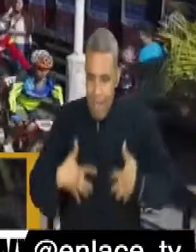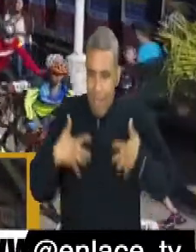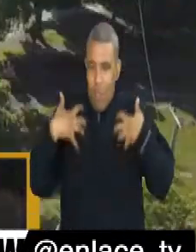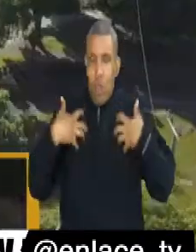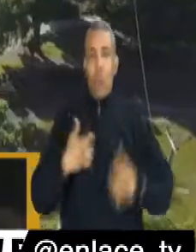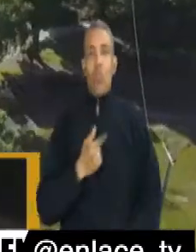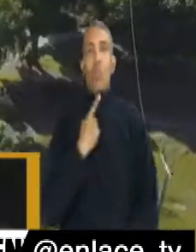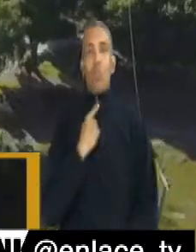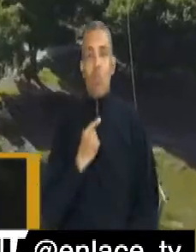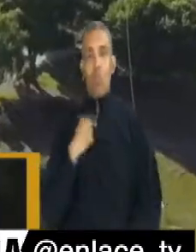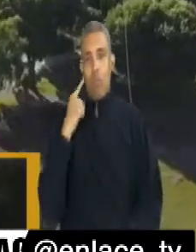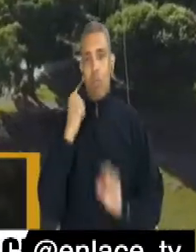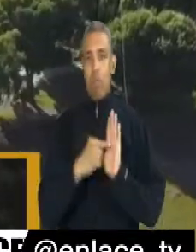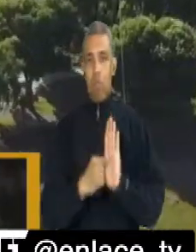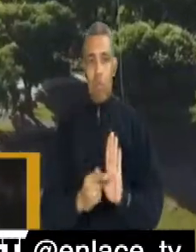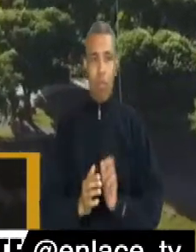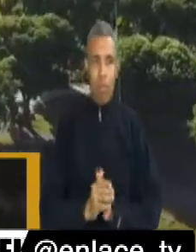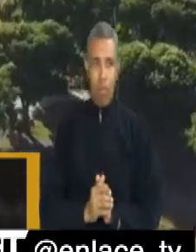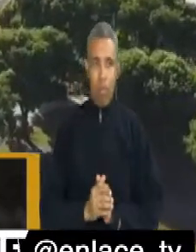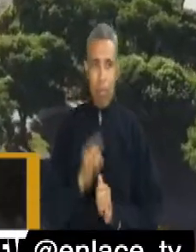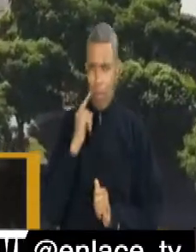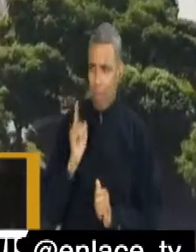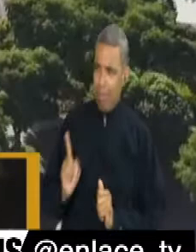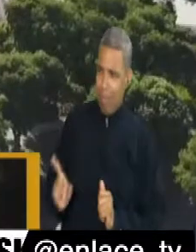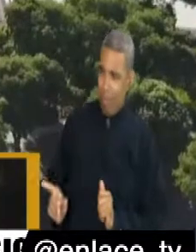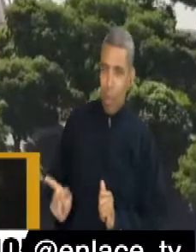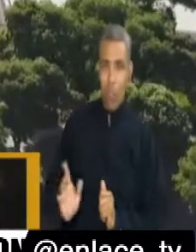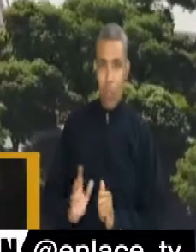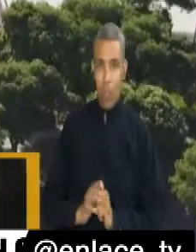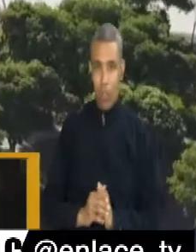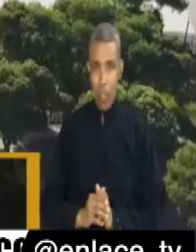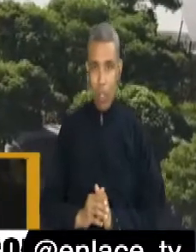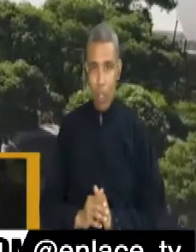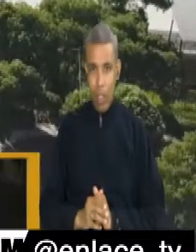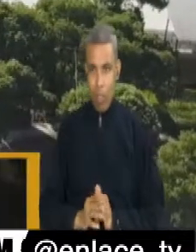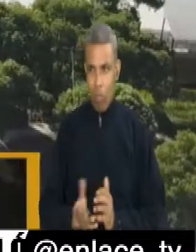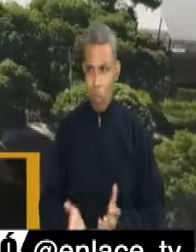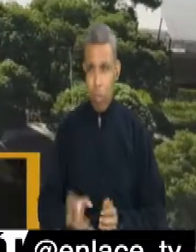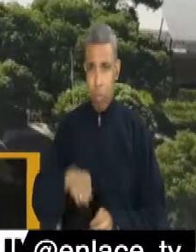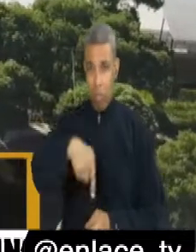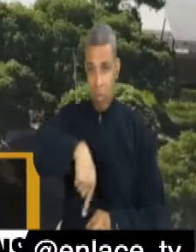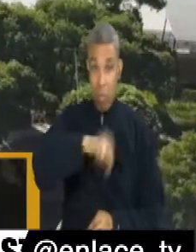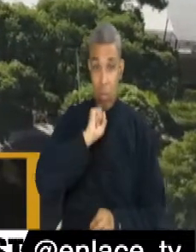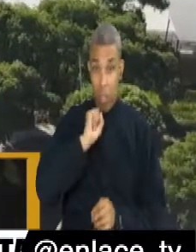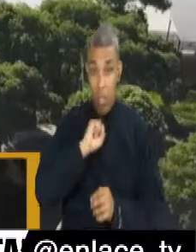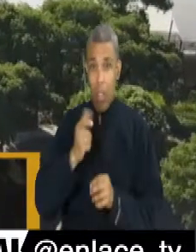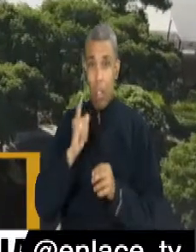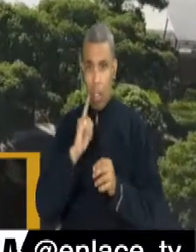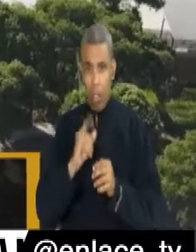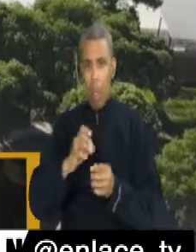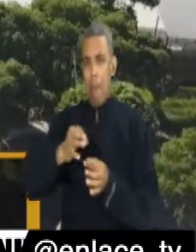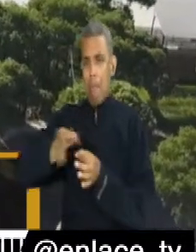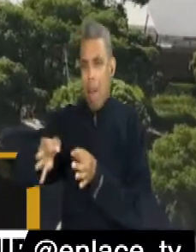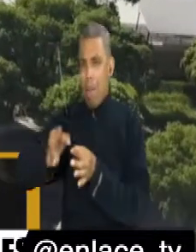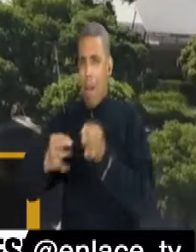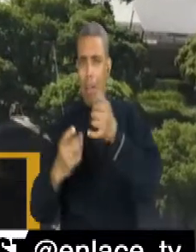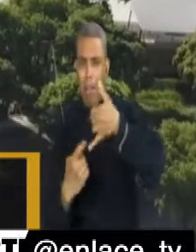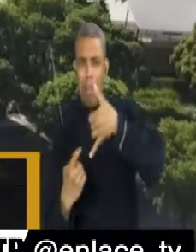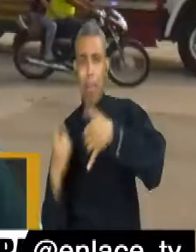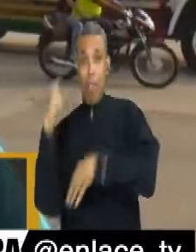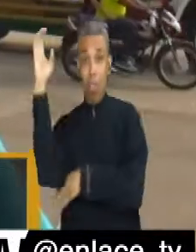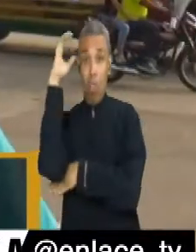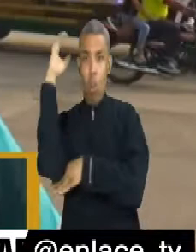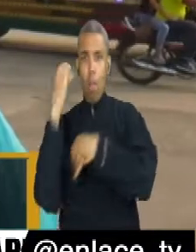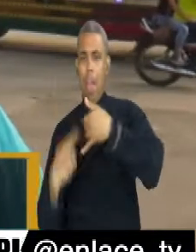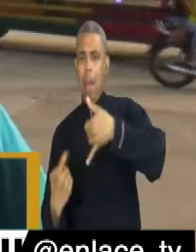este fin de semana en el puerto petrolero, donde a pesar de ser una competencia local llegaron deportistas de diferentes partes del país. Absolutamente